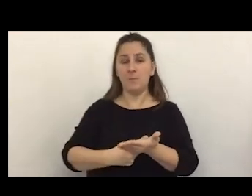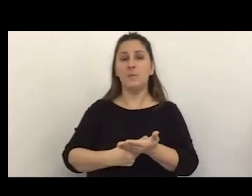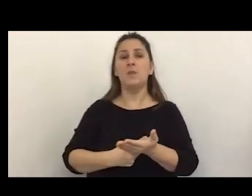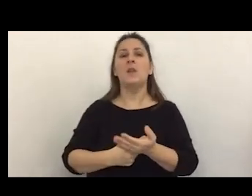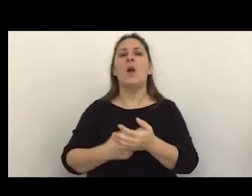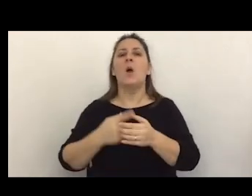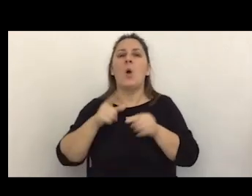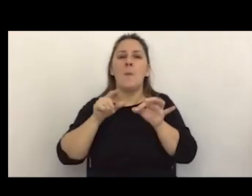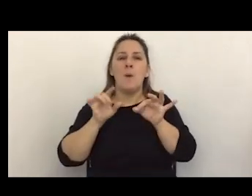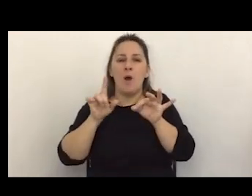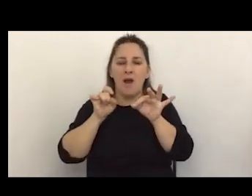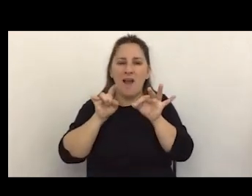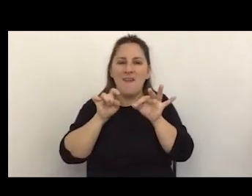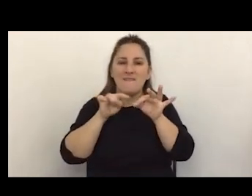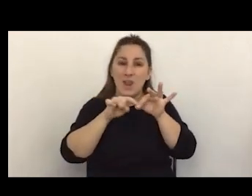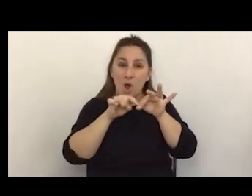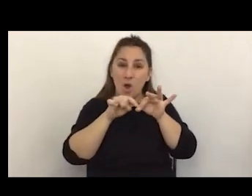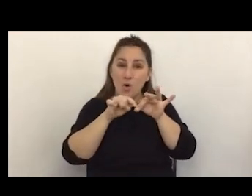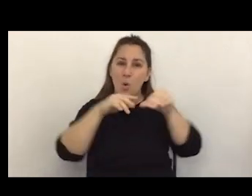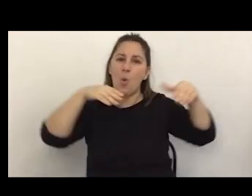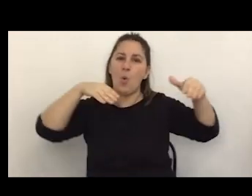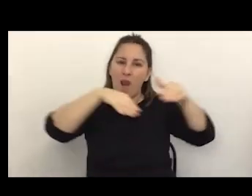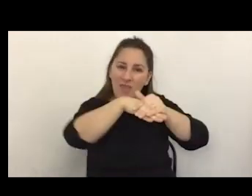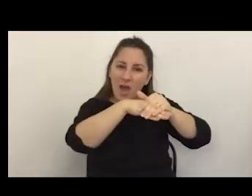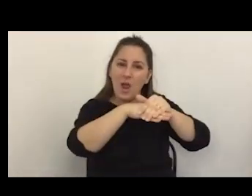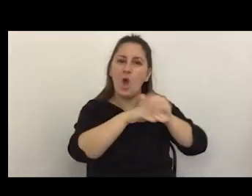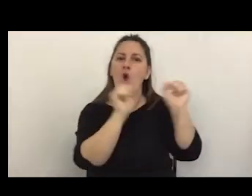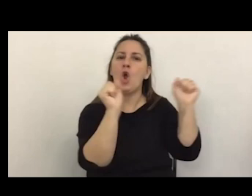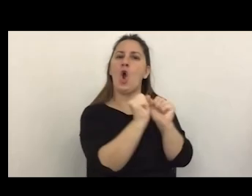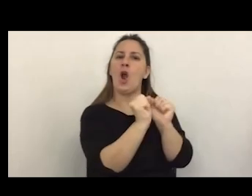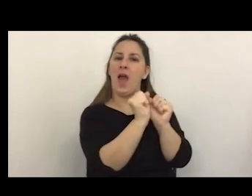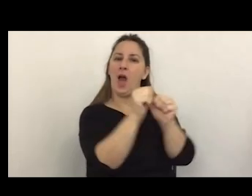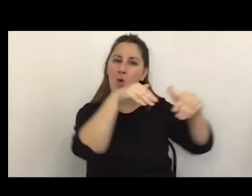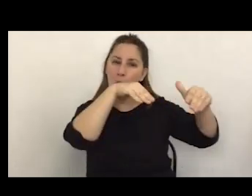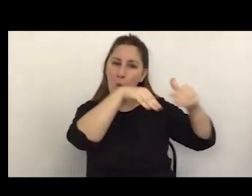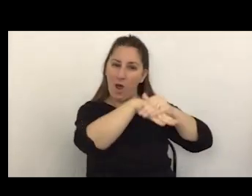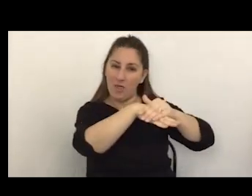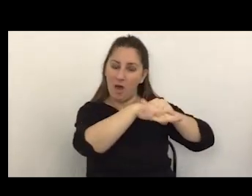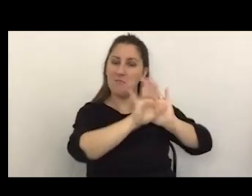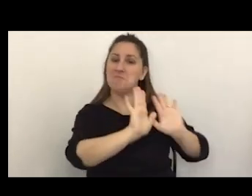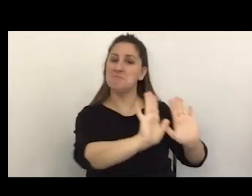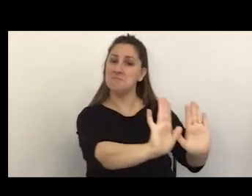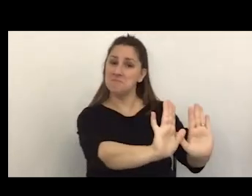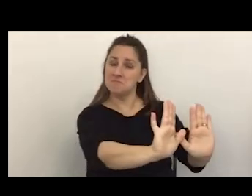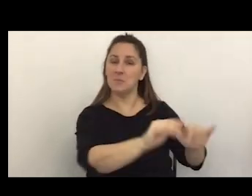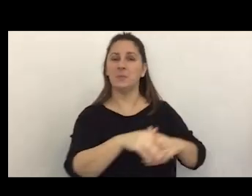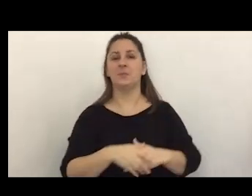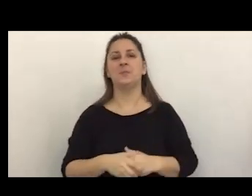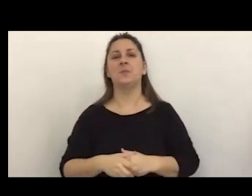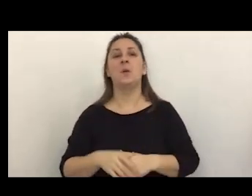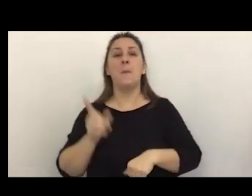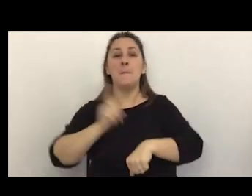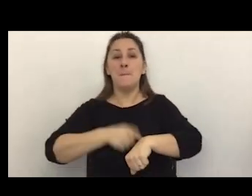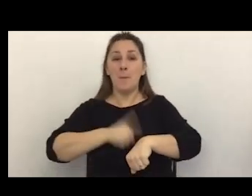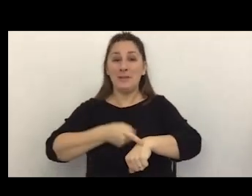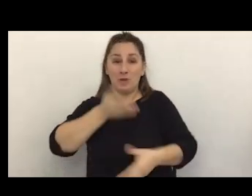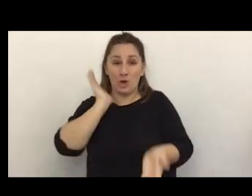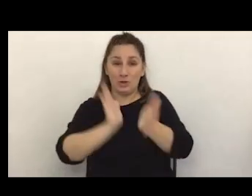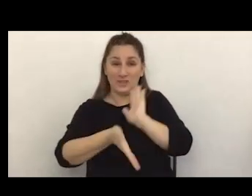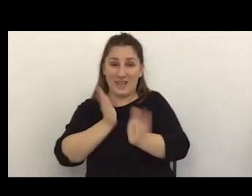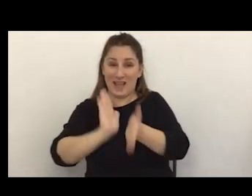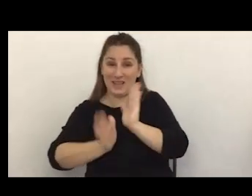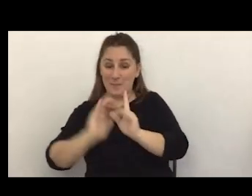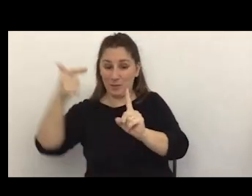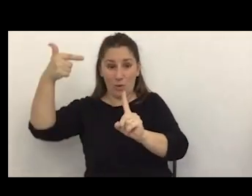embriones, congelarlos y utilizarlos cuando concluya el proceso